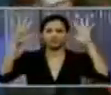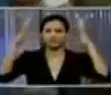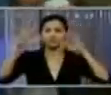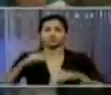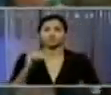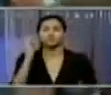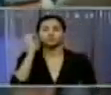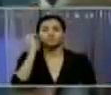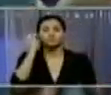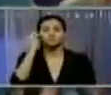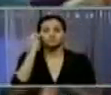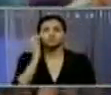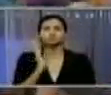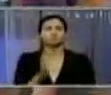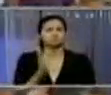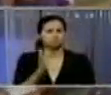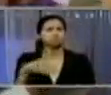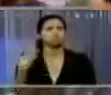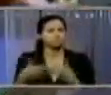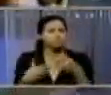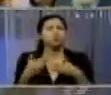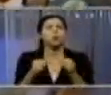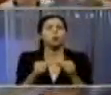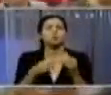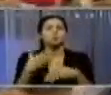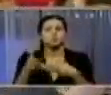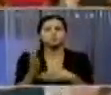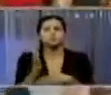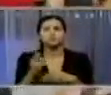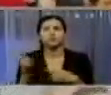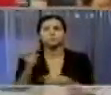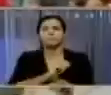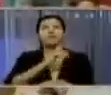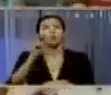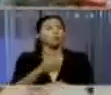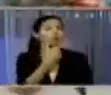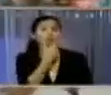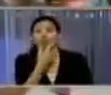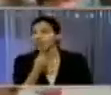para ir transitando. Este mes de junio no es fácil.